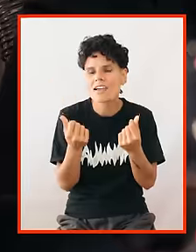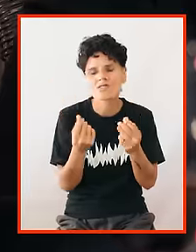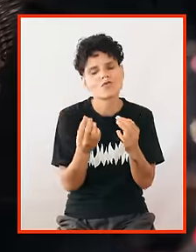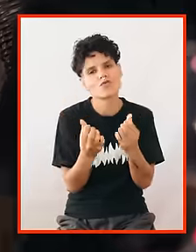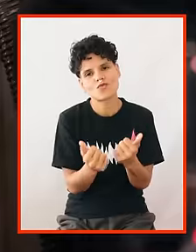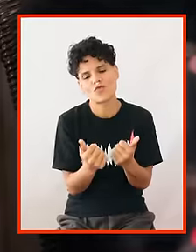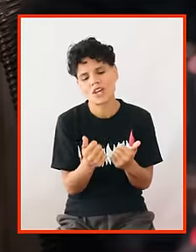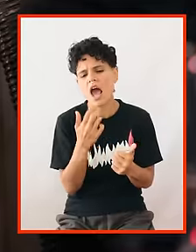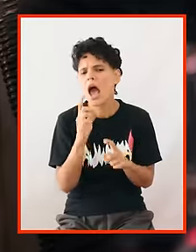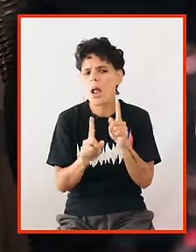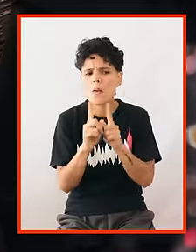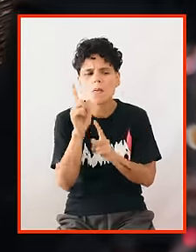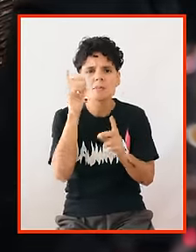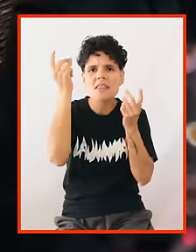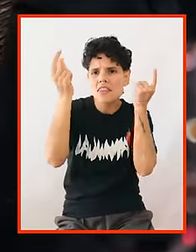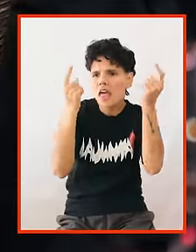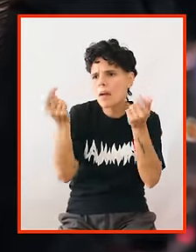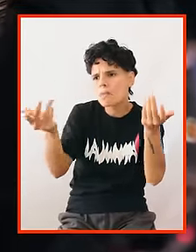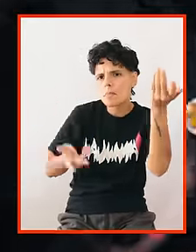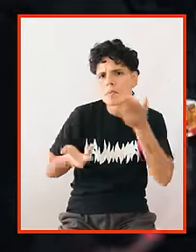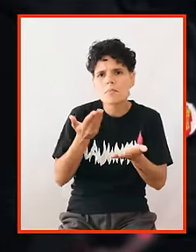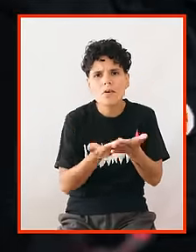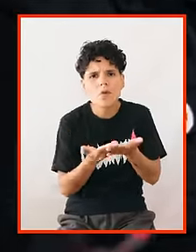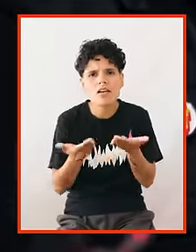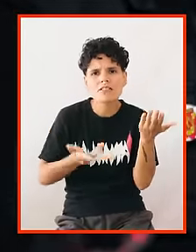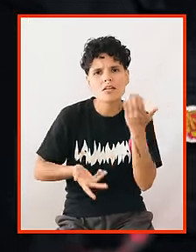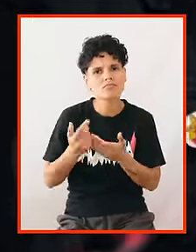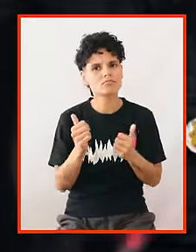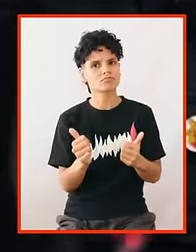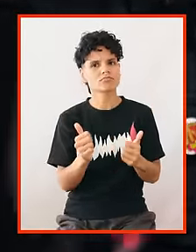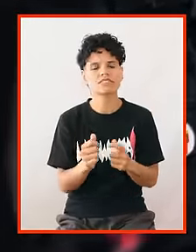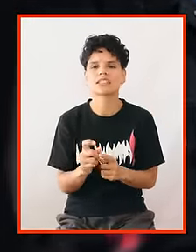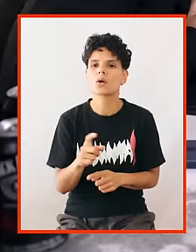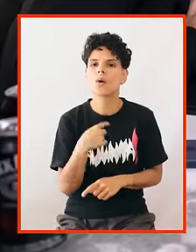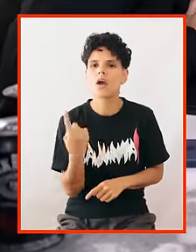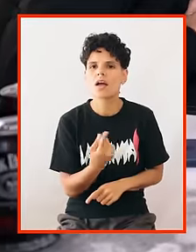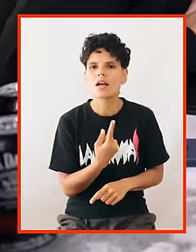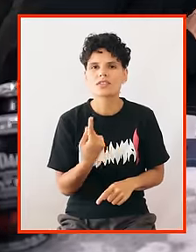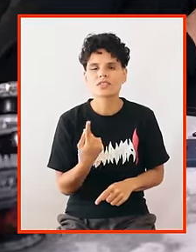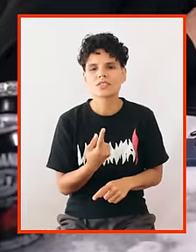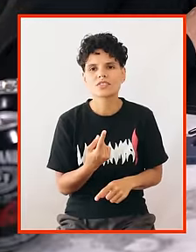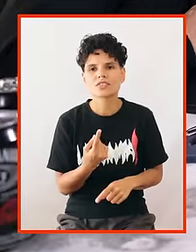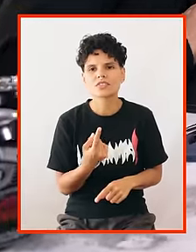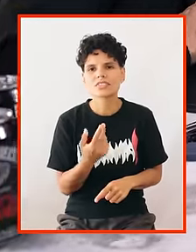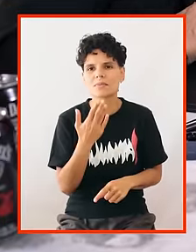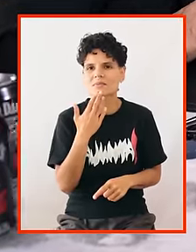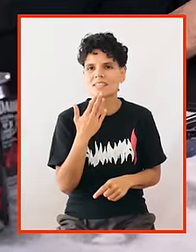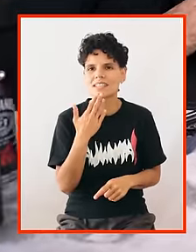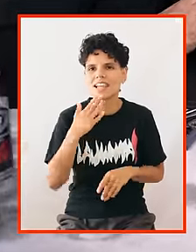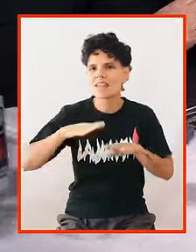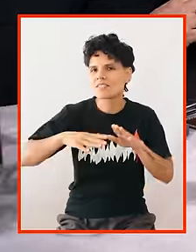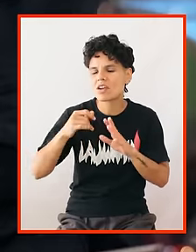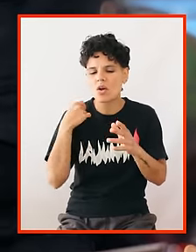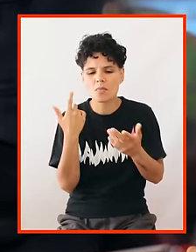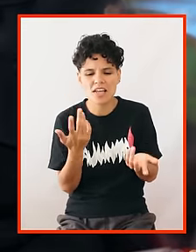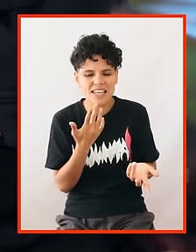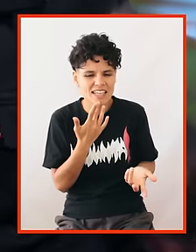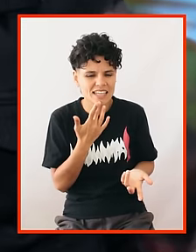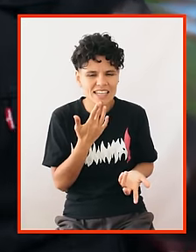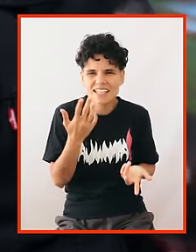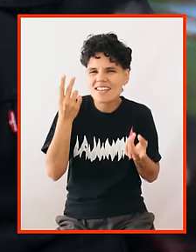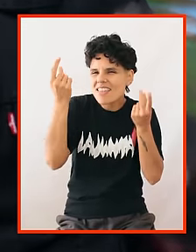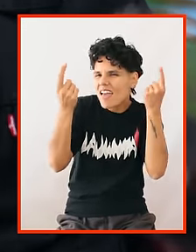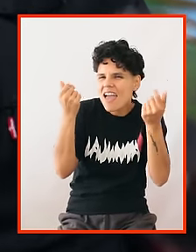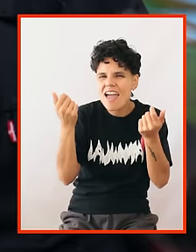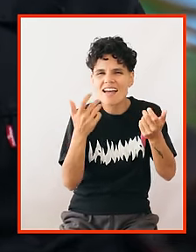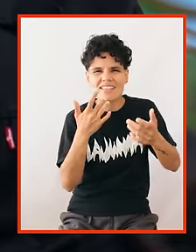Los realizadores, mira, tenemos esto. Y habían varios, o mucha gente se basaba su idea en los recursos, como que